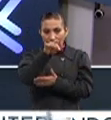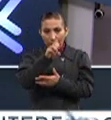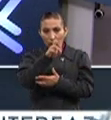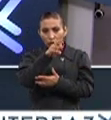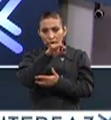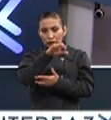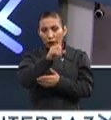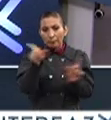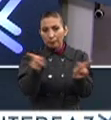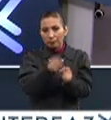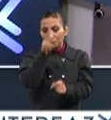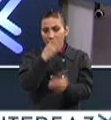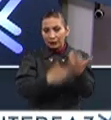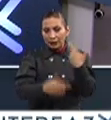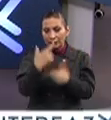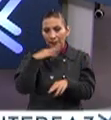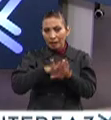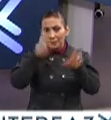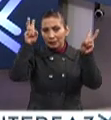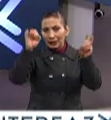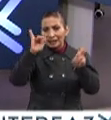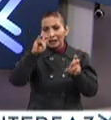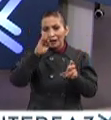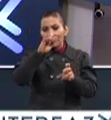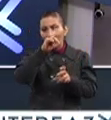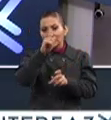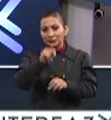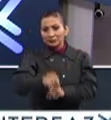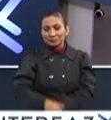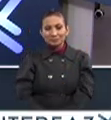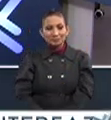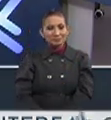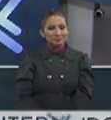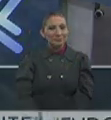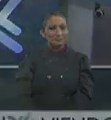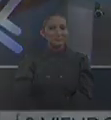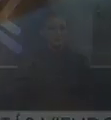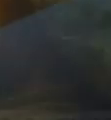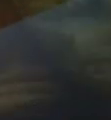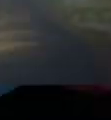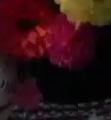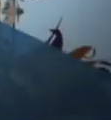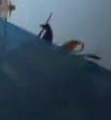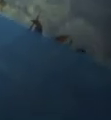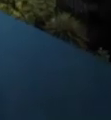Mauricio. Una breve pausa, regresamos con más temas. Esto es Interfaz.